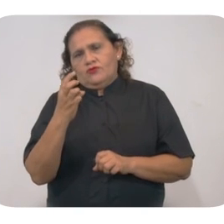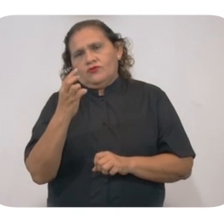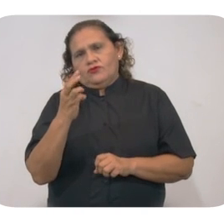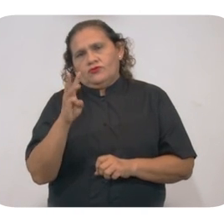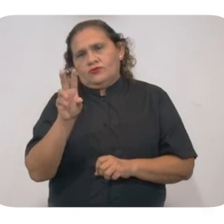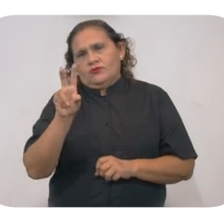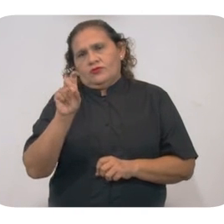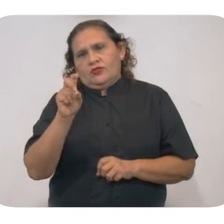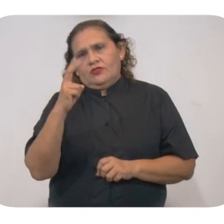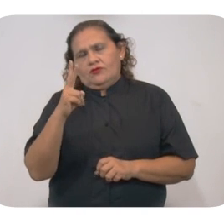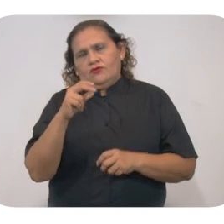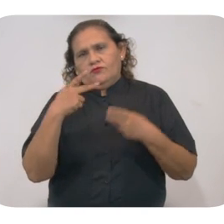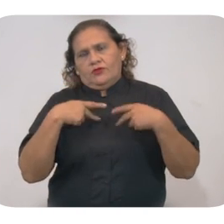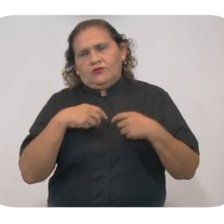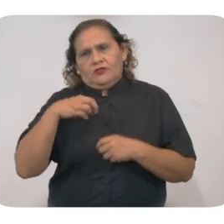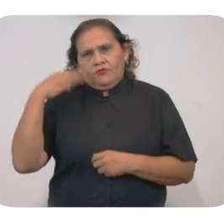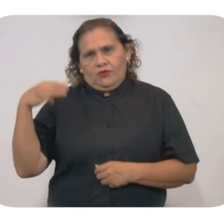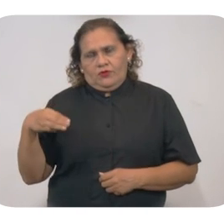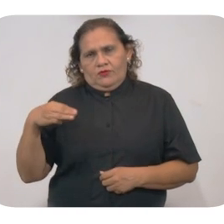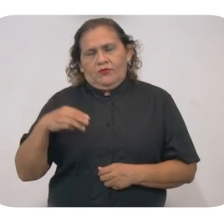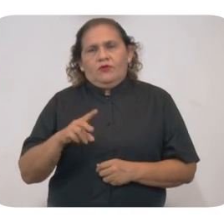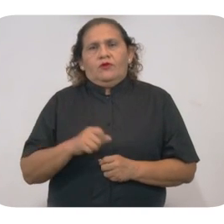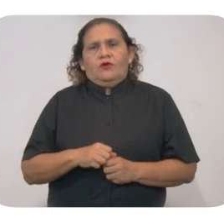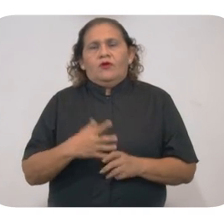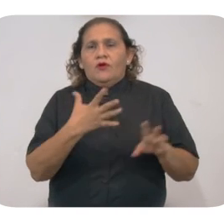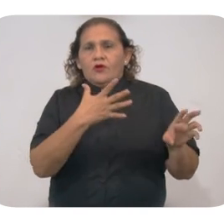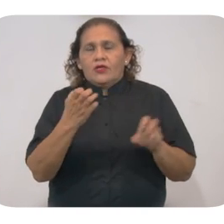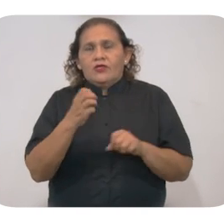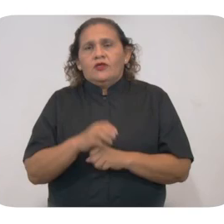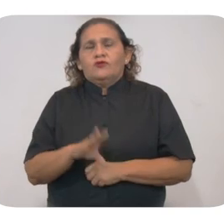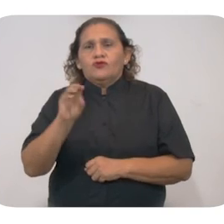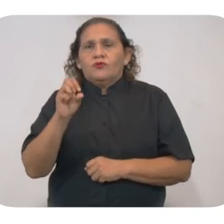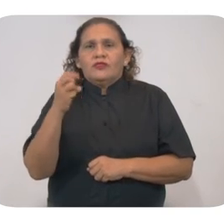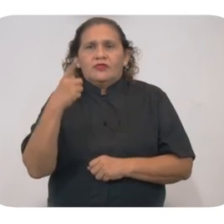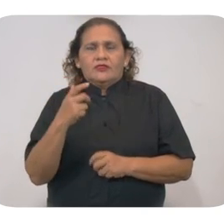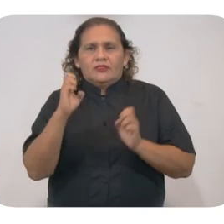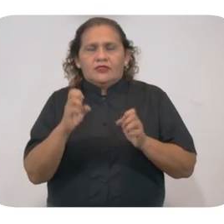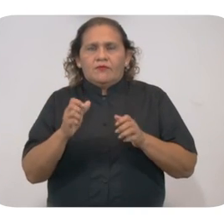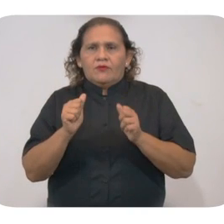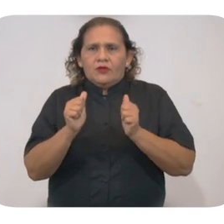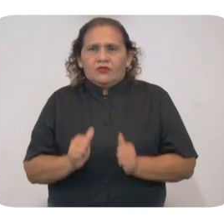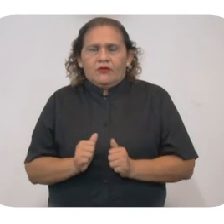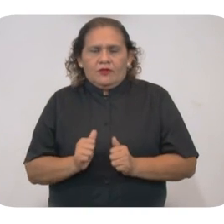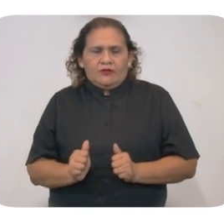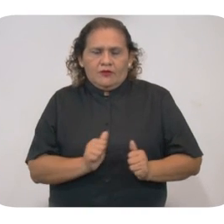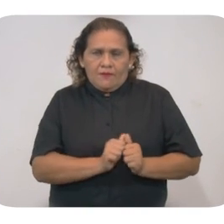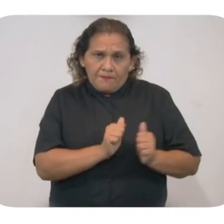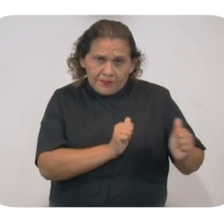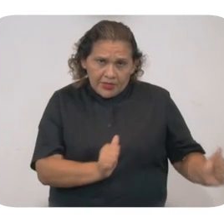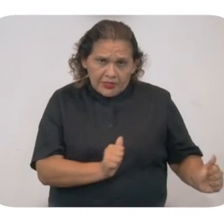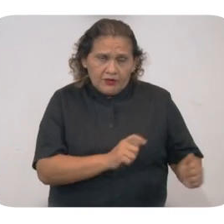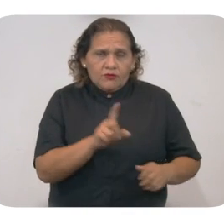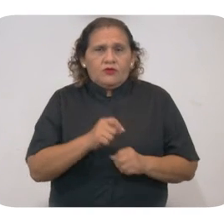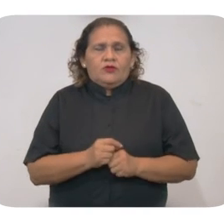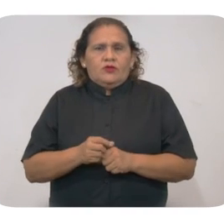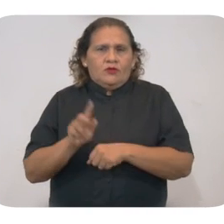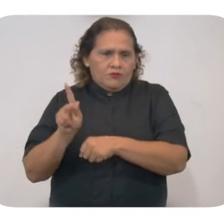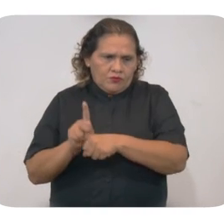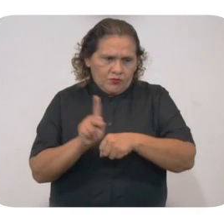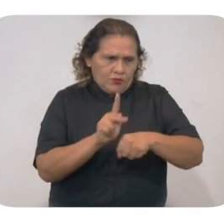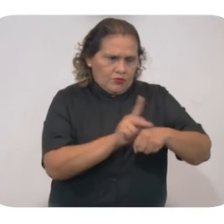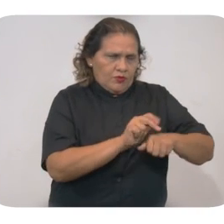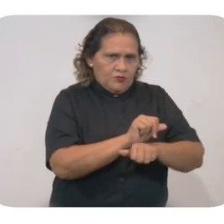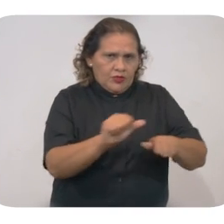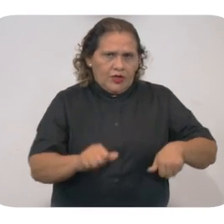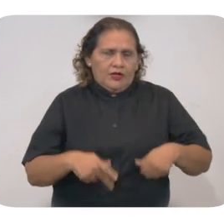personas fallecidas a causa del coronavirus. 597 están estables, aislados y monitoreados constantemente por personal médico de